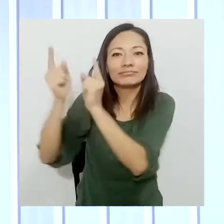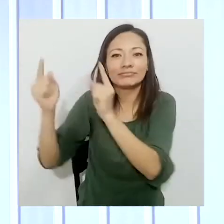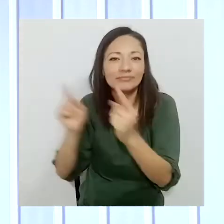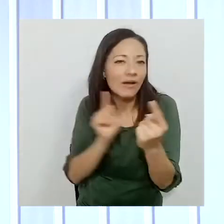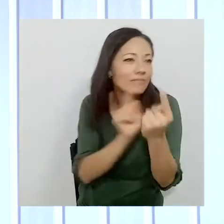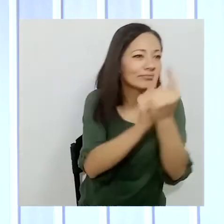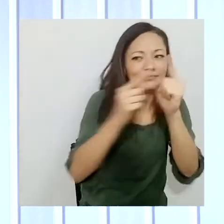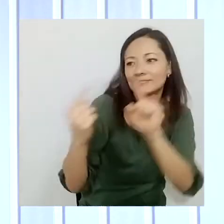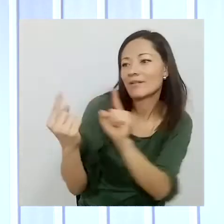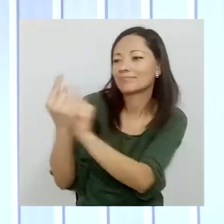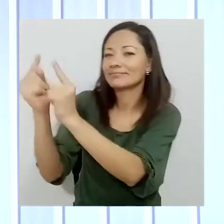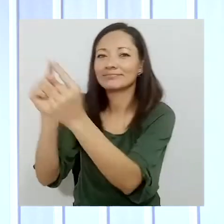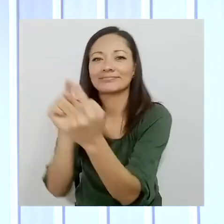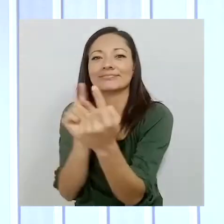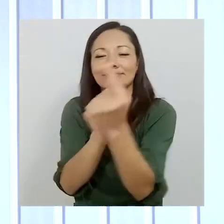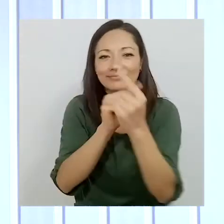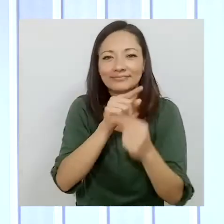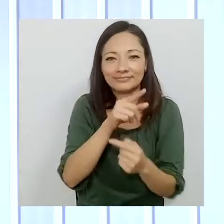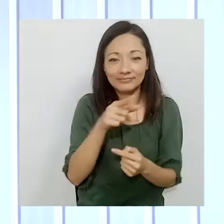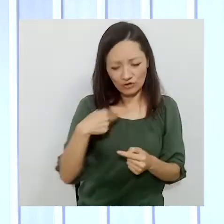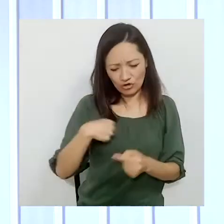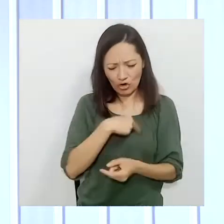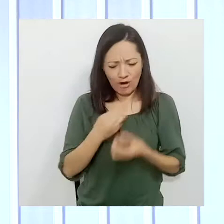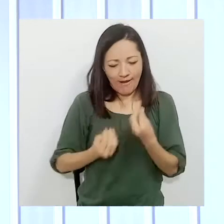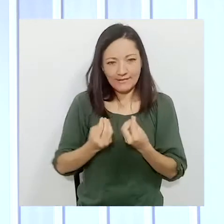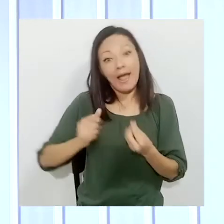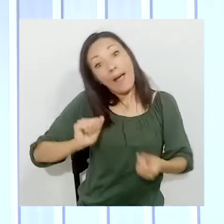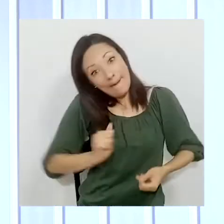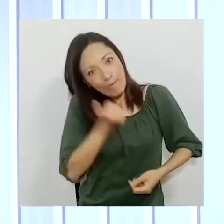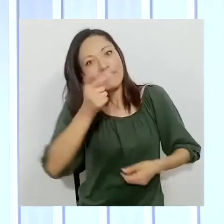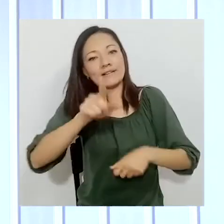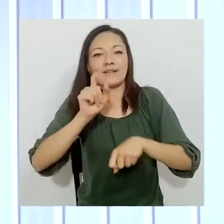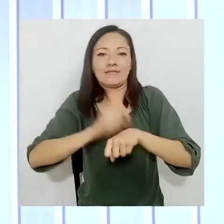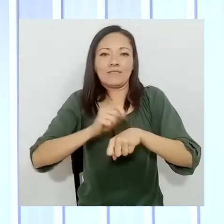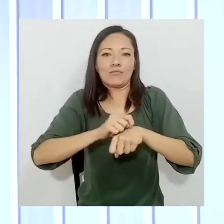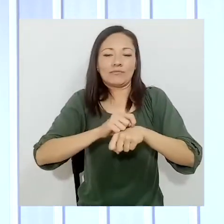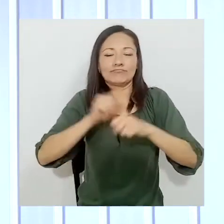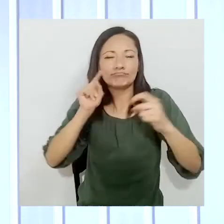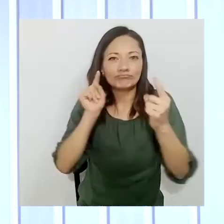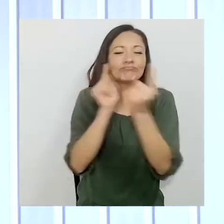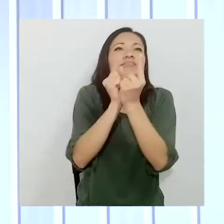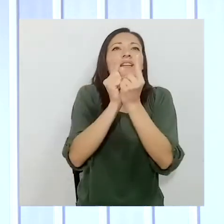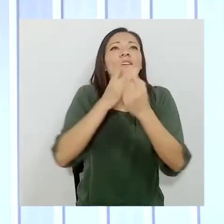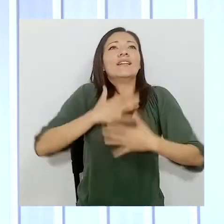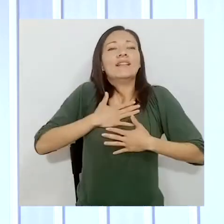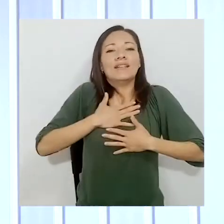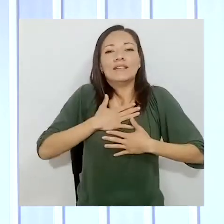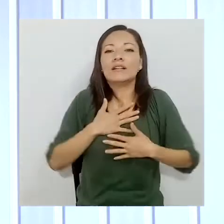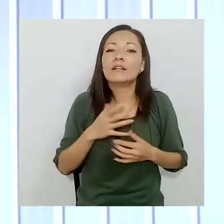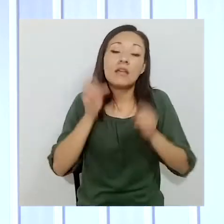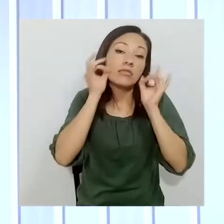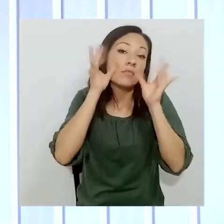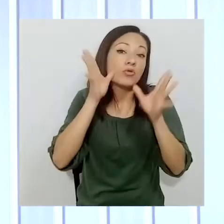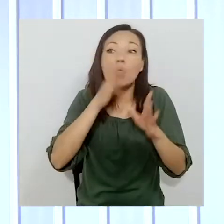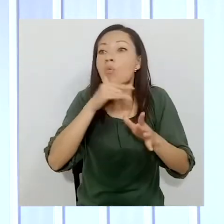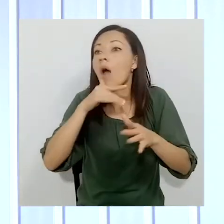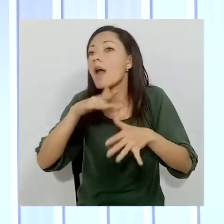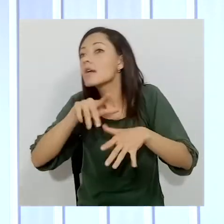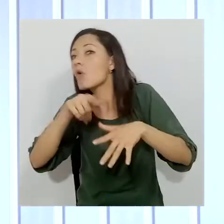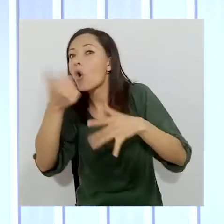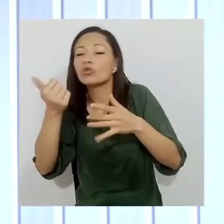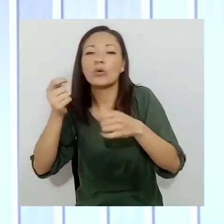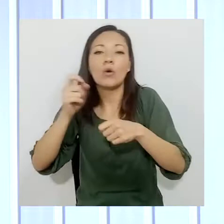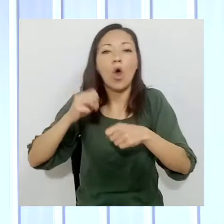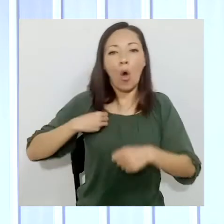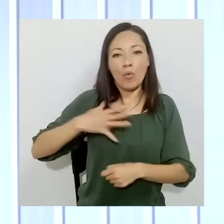¿Sabe cuál es nuestra astucia? Aprovechar ese momento. Porque de pronto no puede haber más momento. Para este